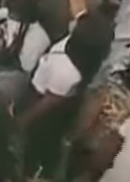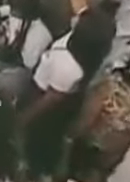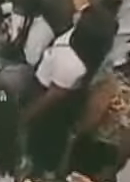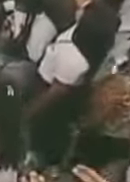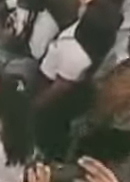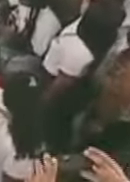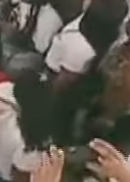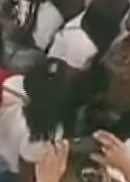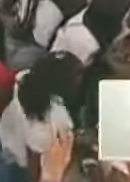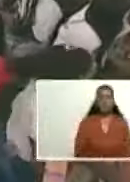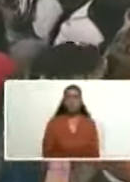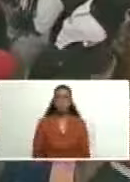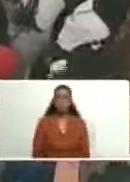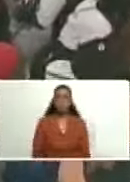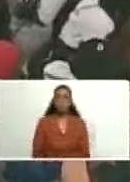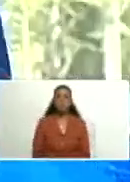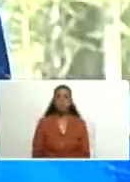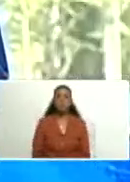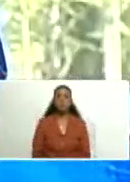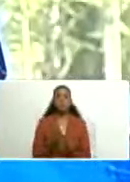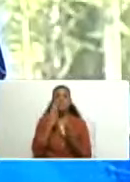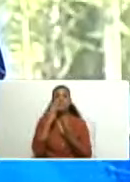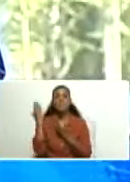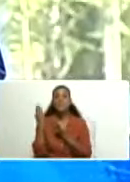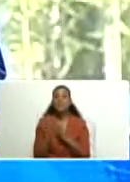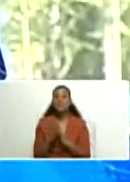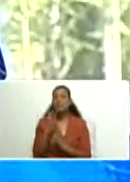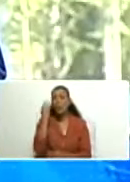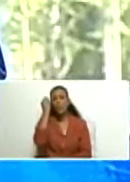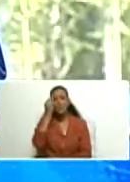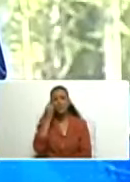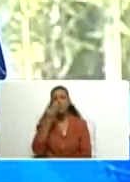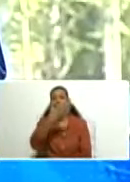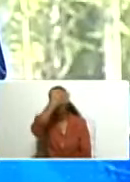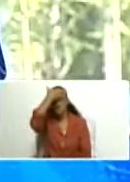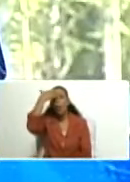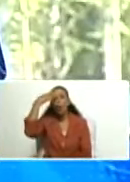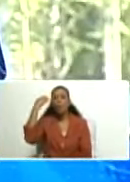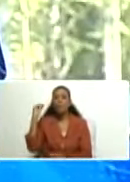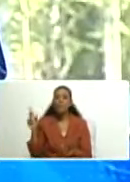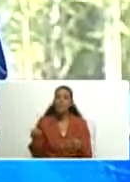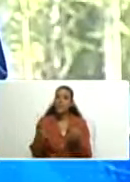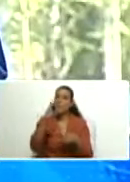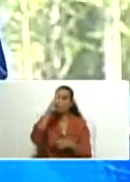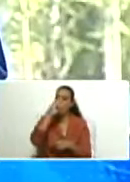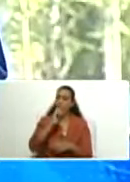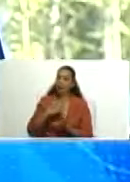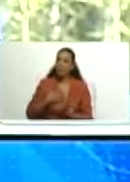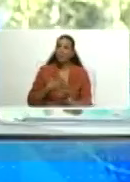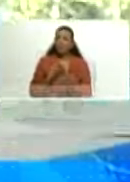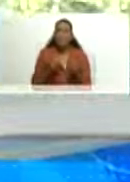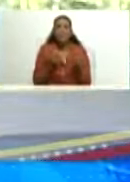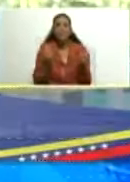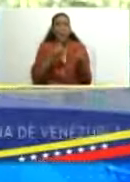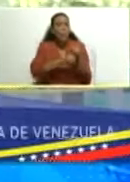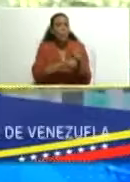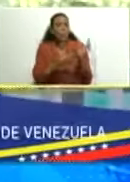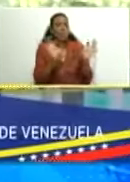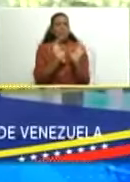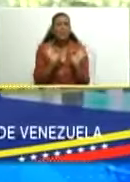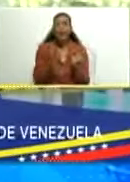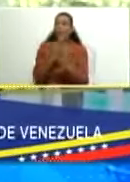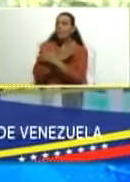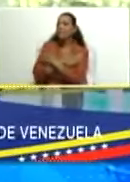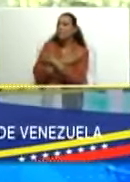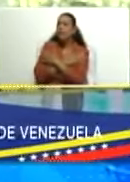Estaba muy triste. Le dije a Silita, ¿qué pasó? No me ha felicitado